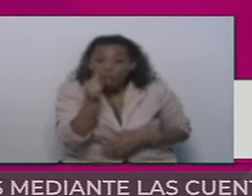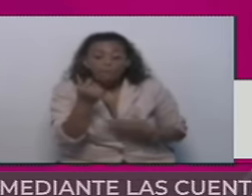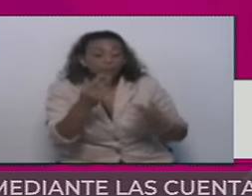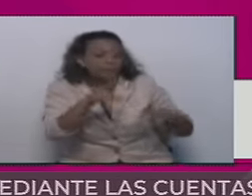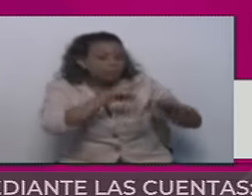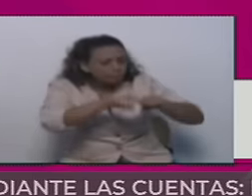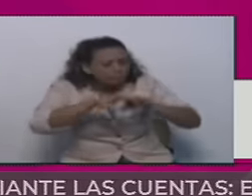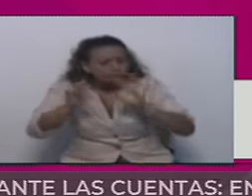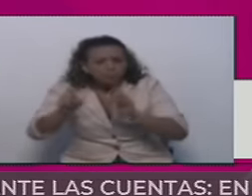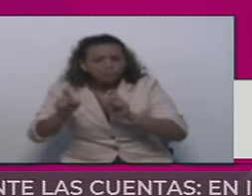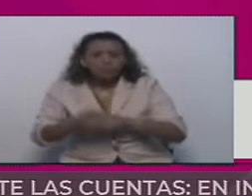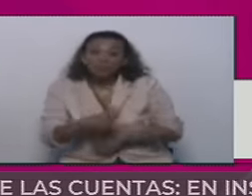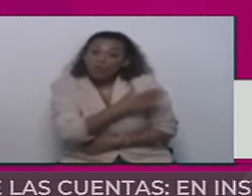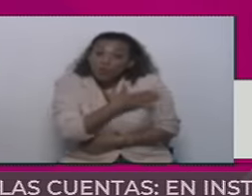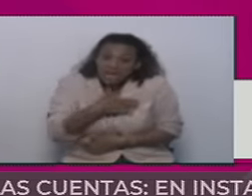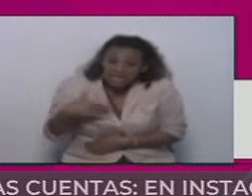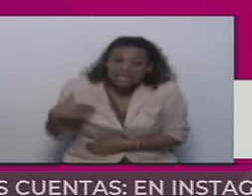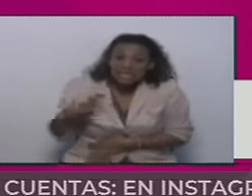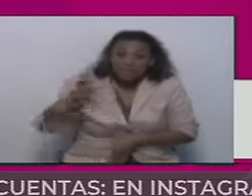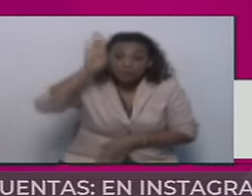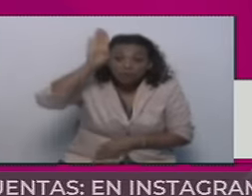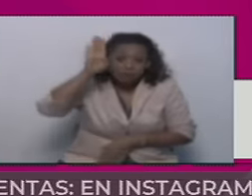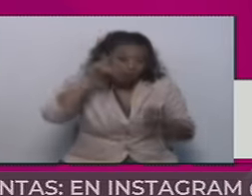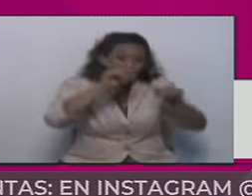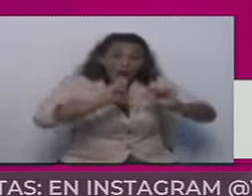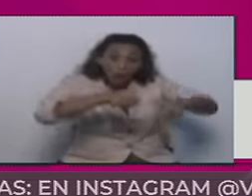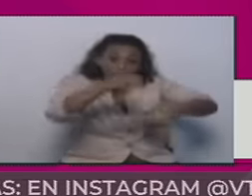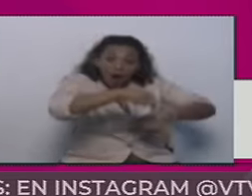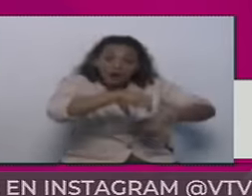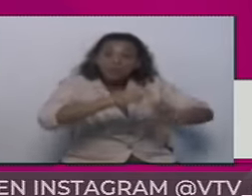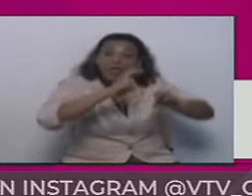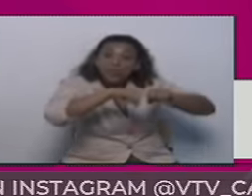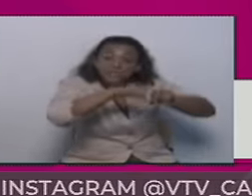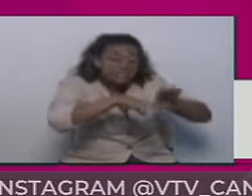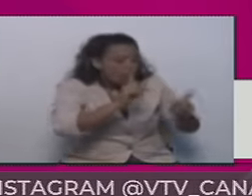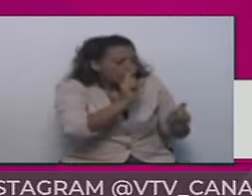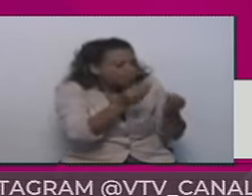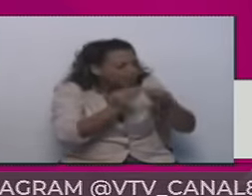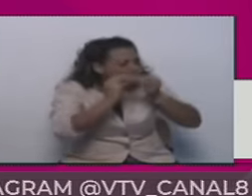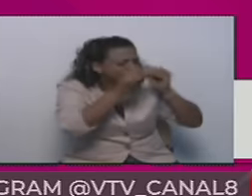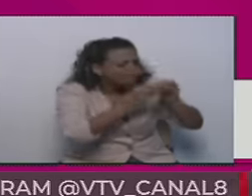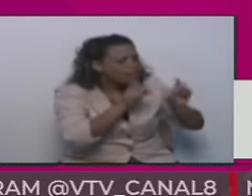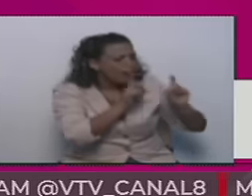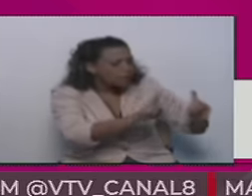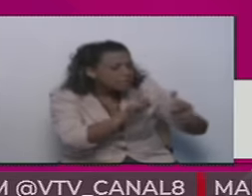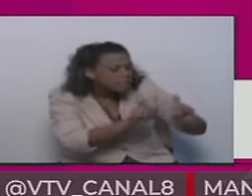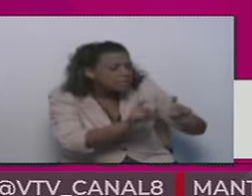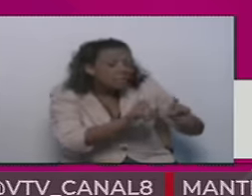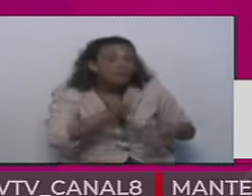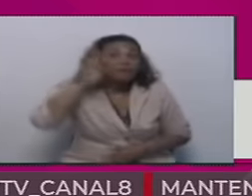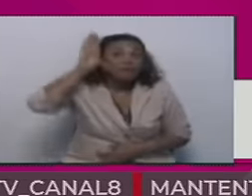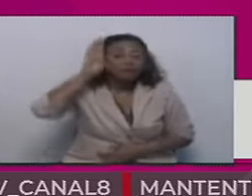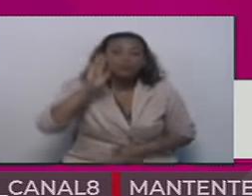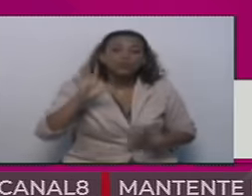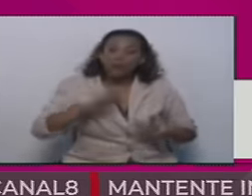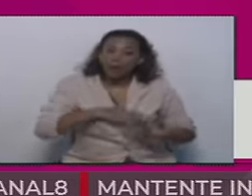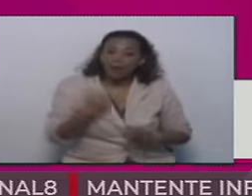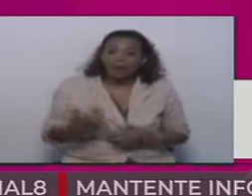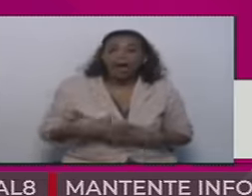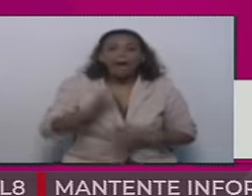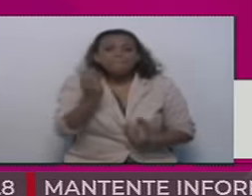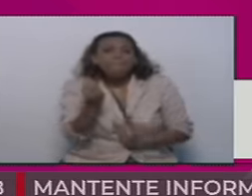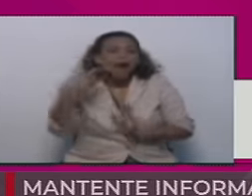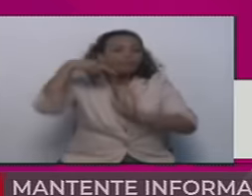niñas. Lo que queramos nosotros para el futuro de la sociedad, y voy más a la